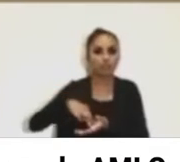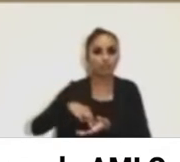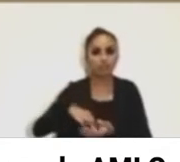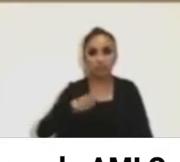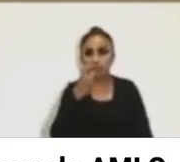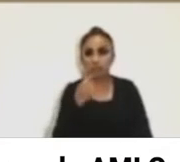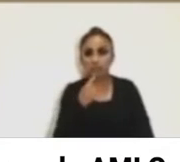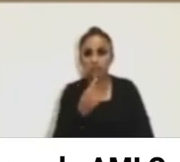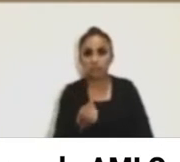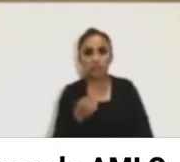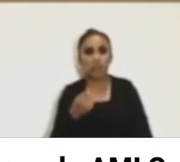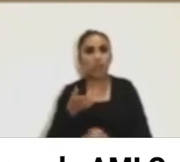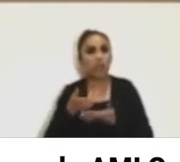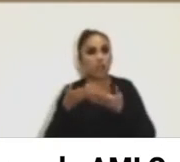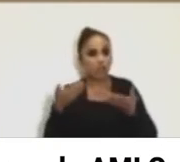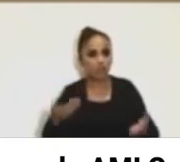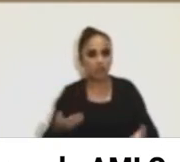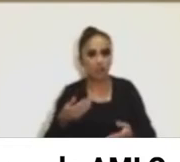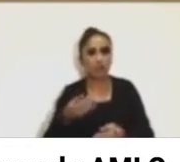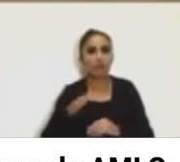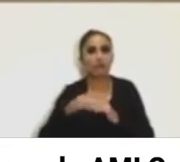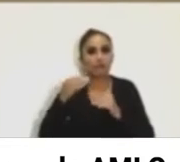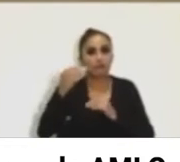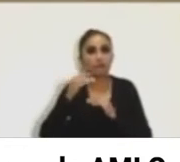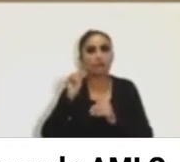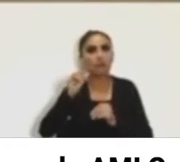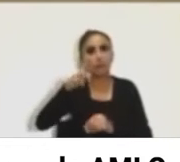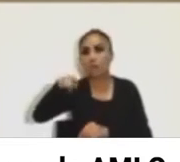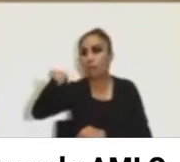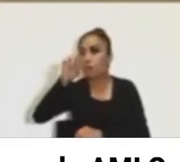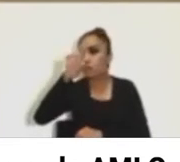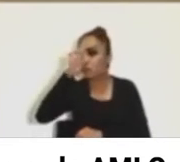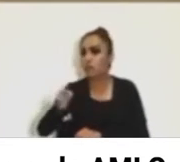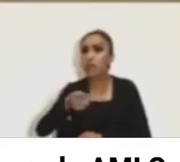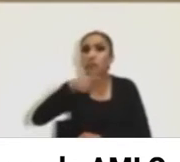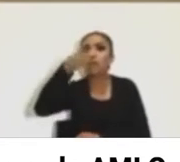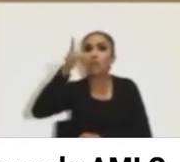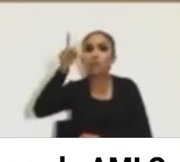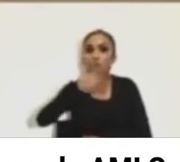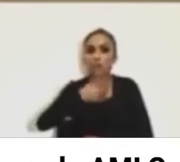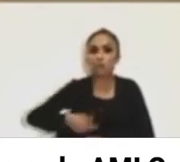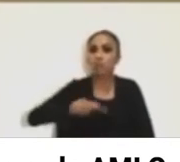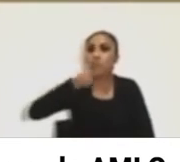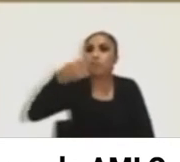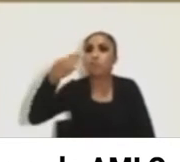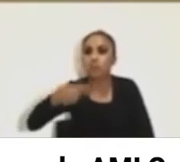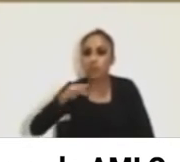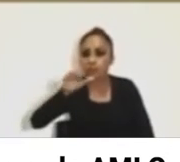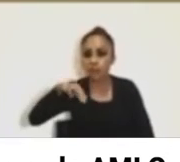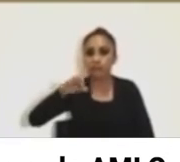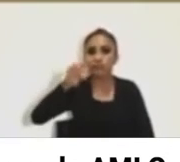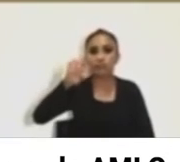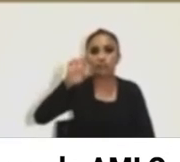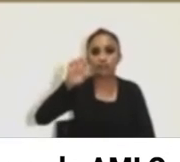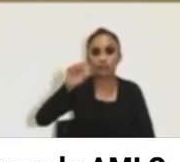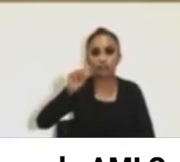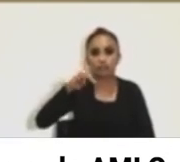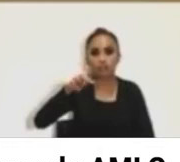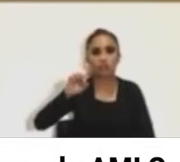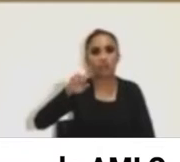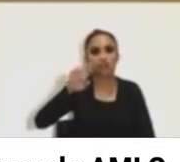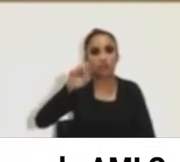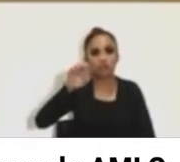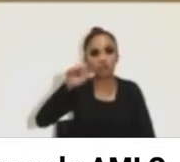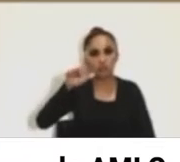El dirigente estatal de Morena y todavía diputado local, Ernesto Prieto Gallardo, luego de deslindarse de las pintas en alusión a la revocación de mandato